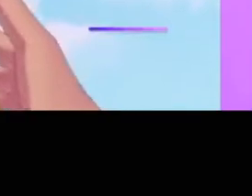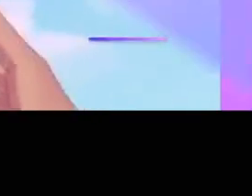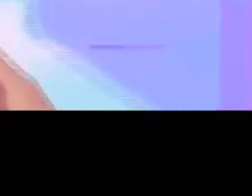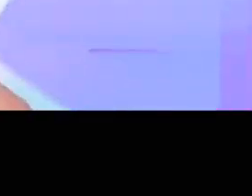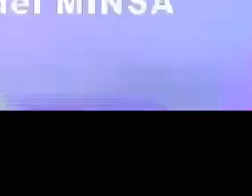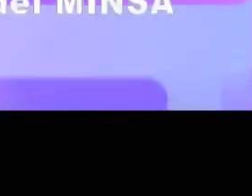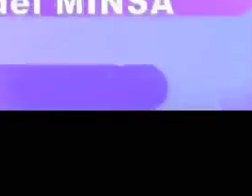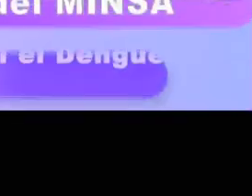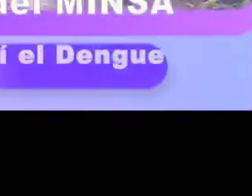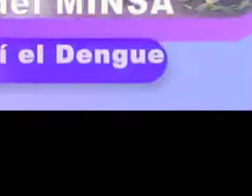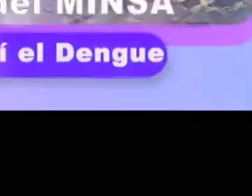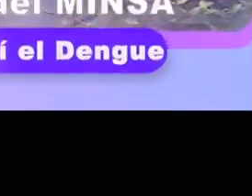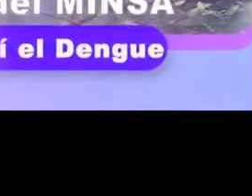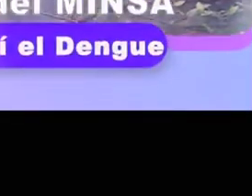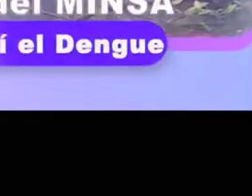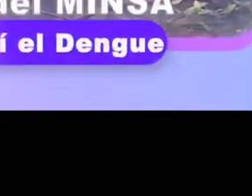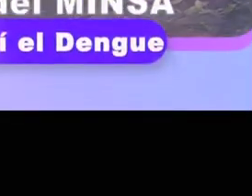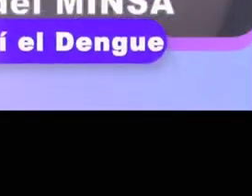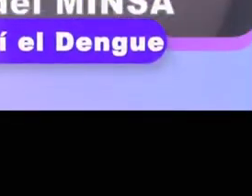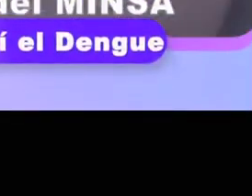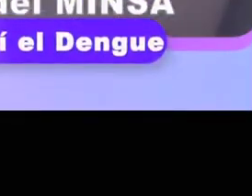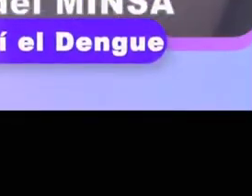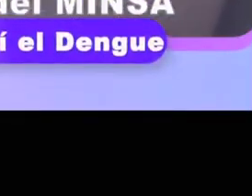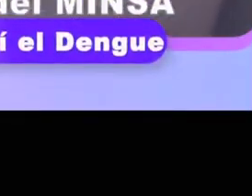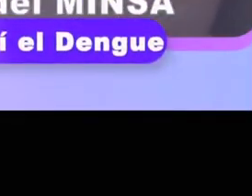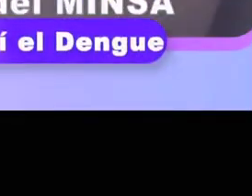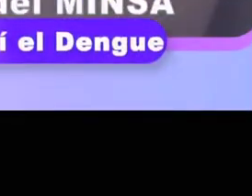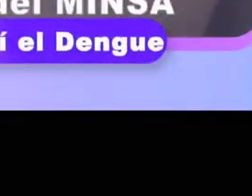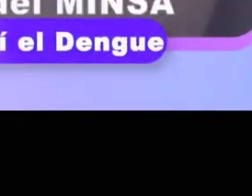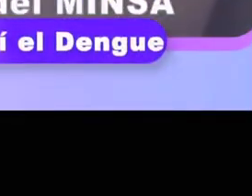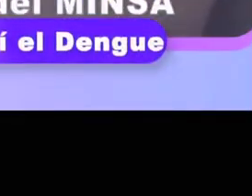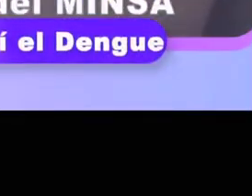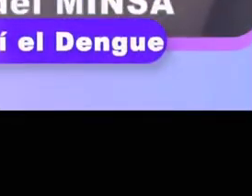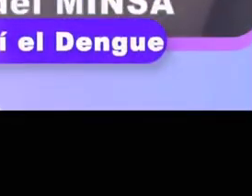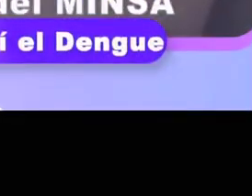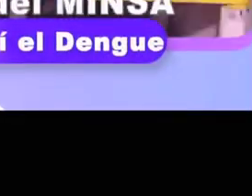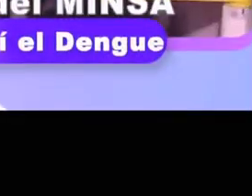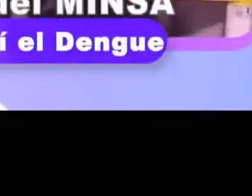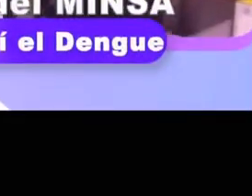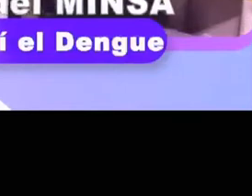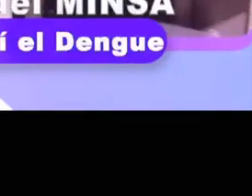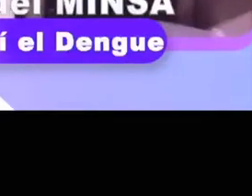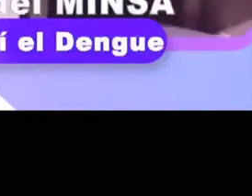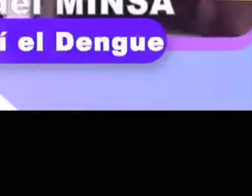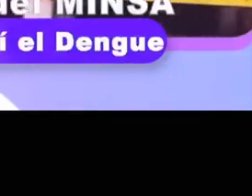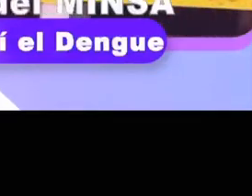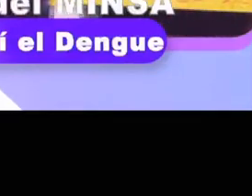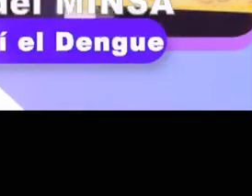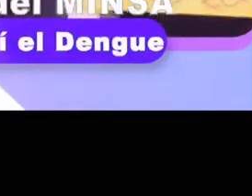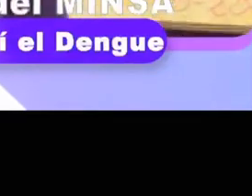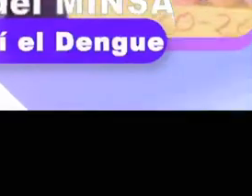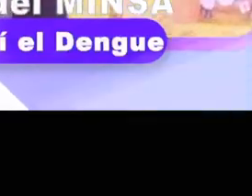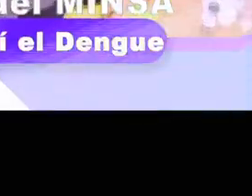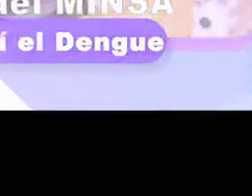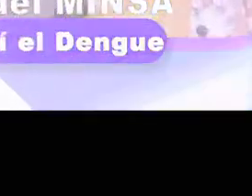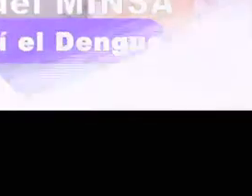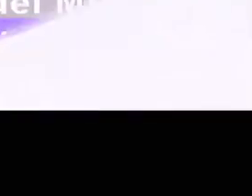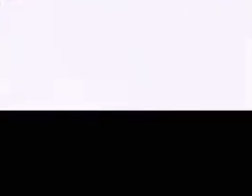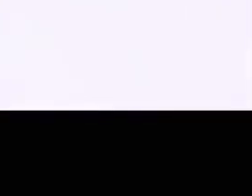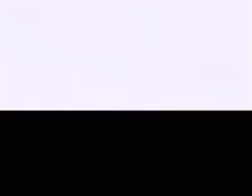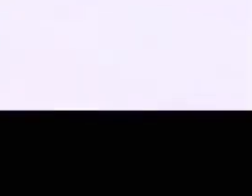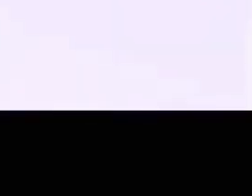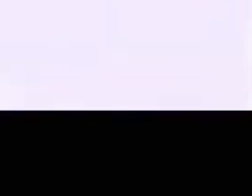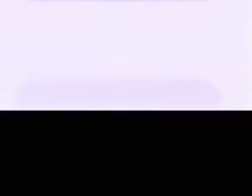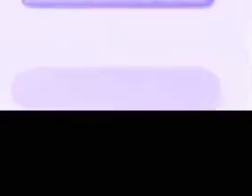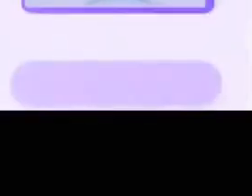limpieza. Permite la fumigación en tu hogar, que realizan los brigadistas del Ministerio de Salud.